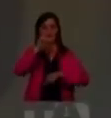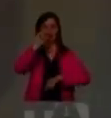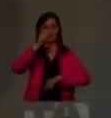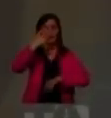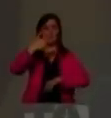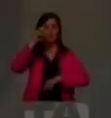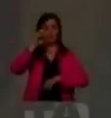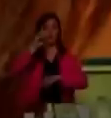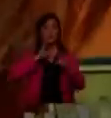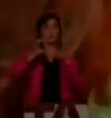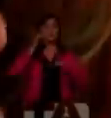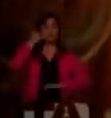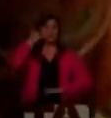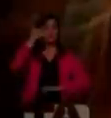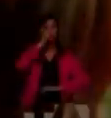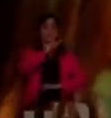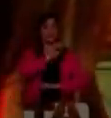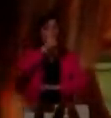puede comunicarse a los teléfonos